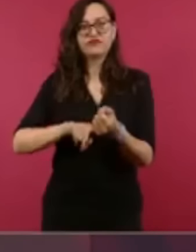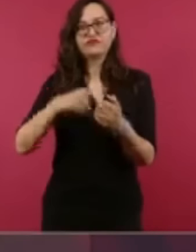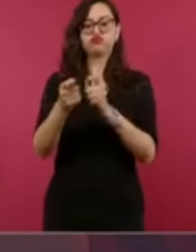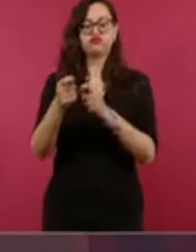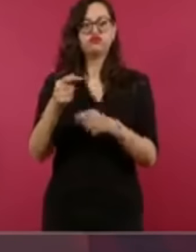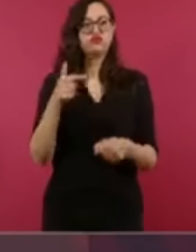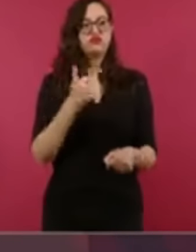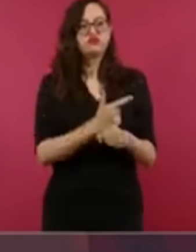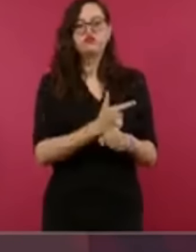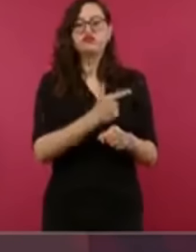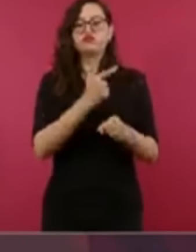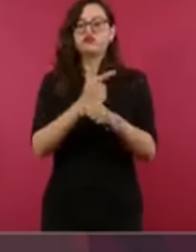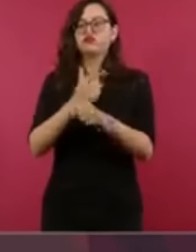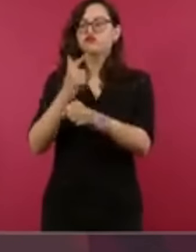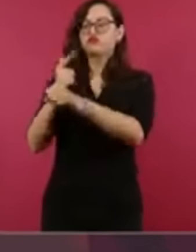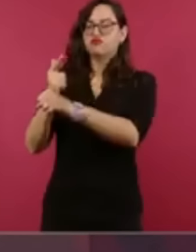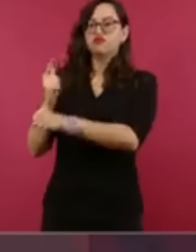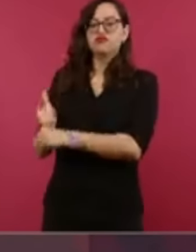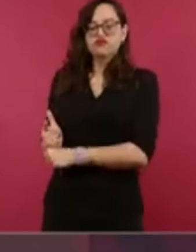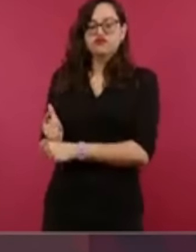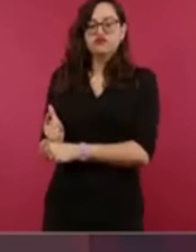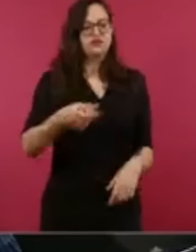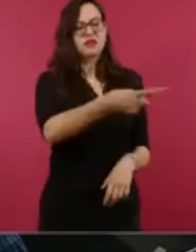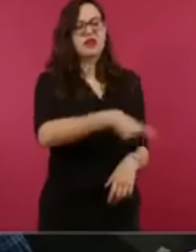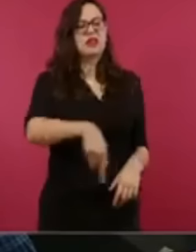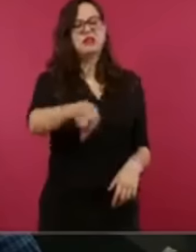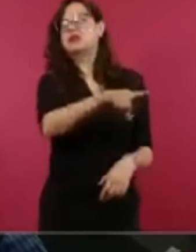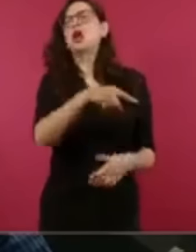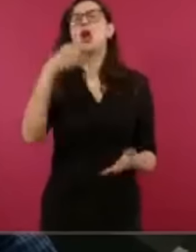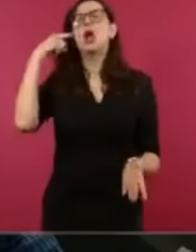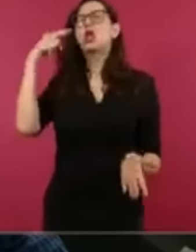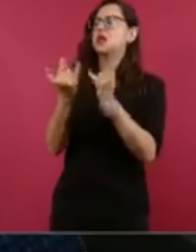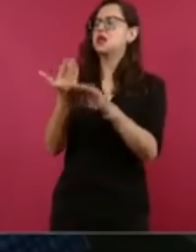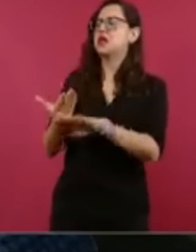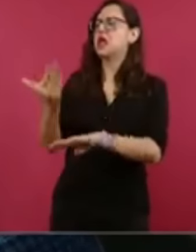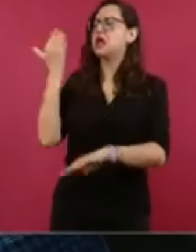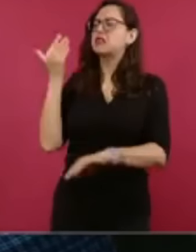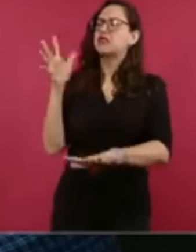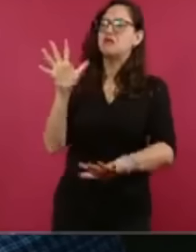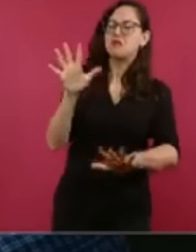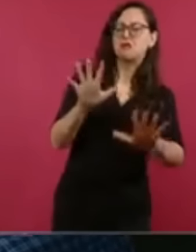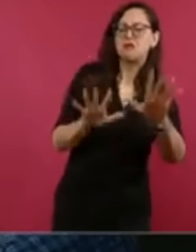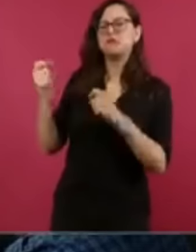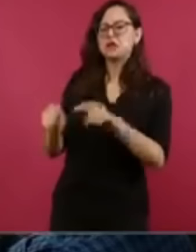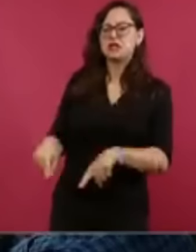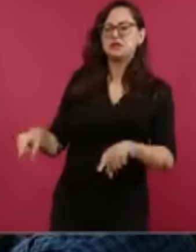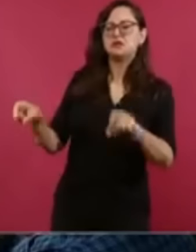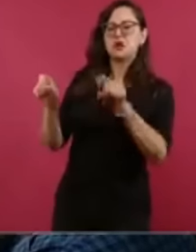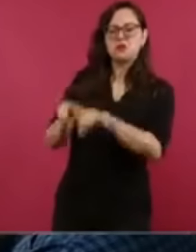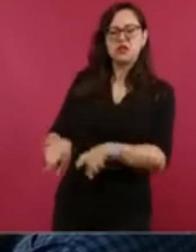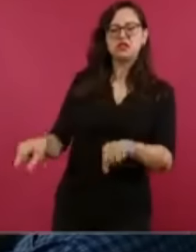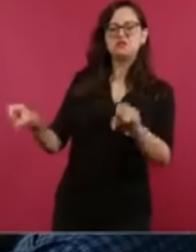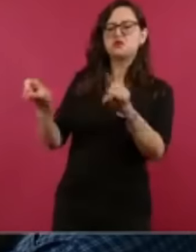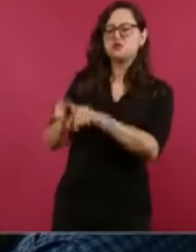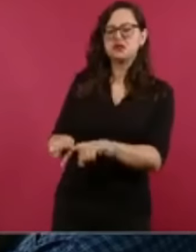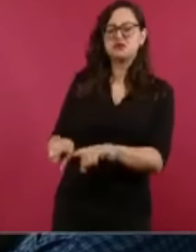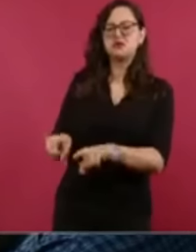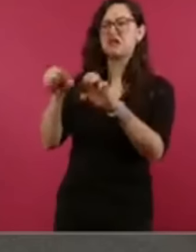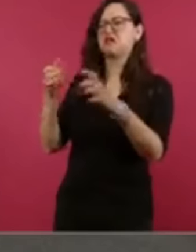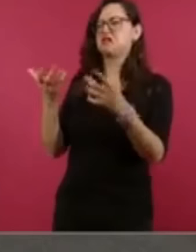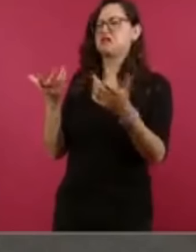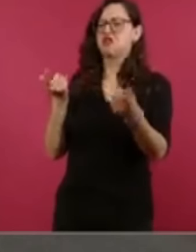nuestro pueblo. Y ellos siguieron pensando que era igual, que era como siempre, que ellos eran los que